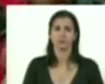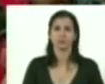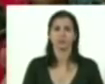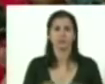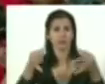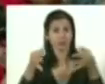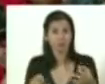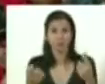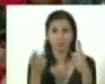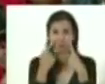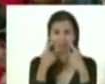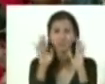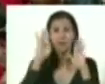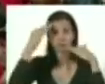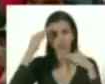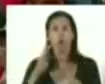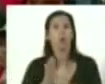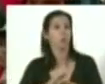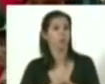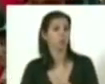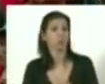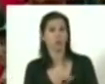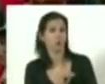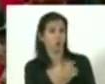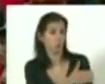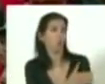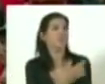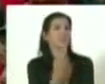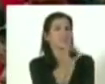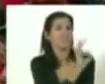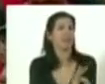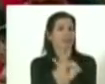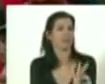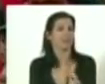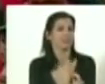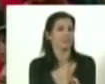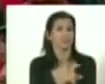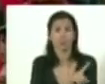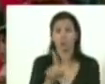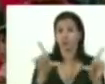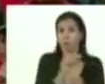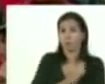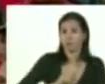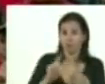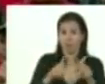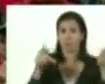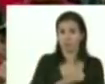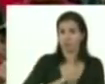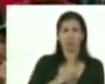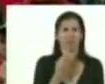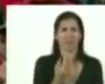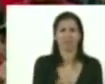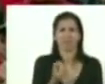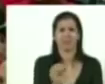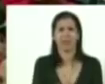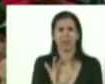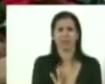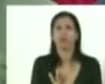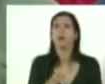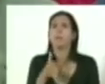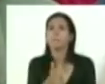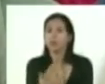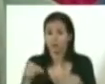garantizando, o escuchen bien, porque esto no lo dicen los escuálidos ni sus medios, el presupuesto